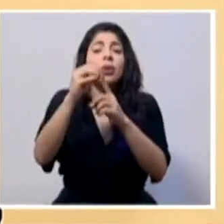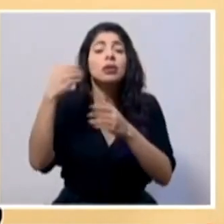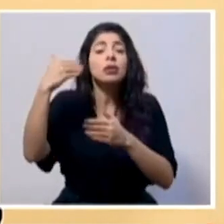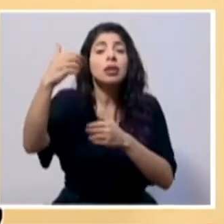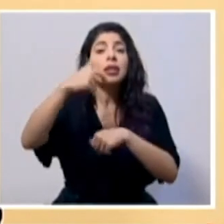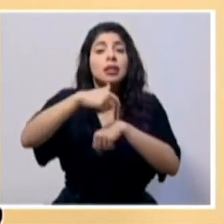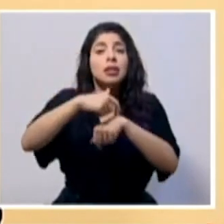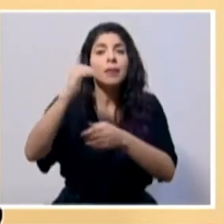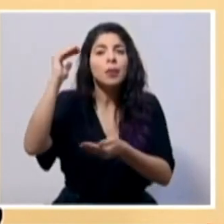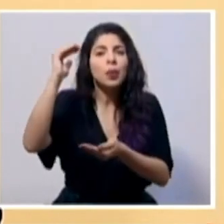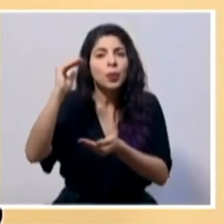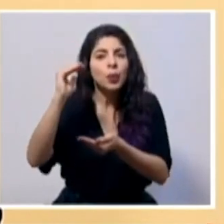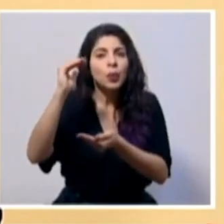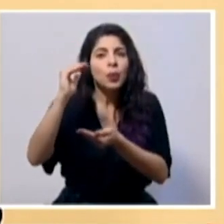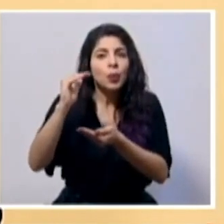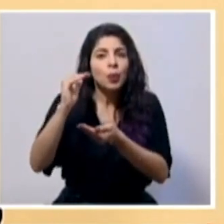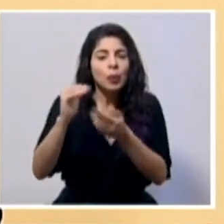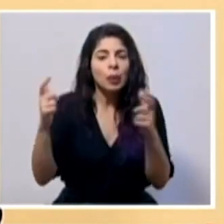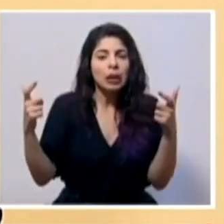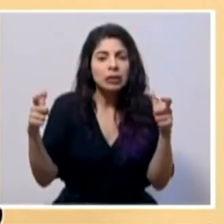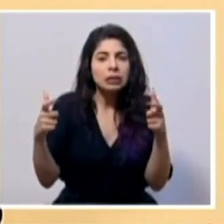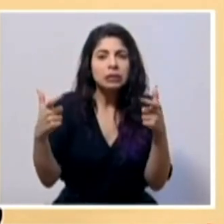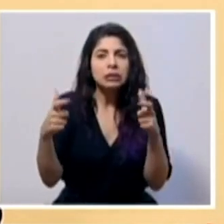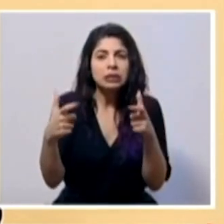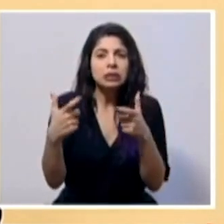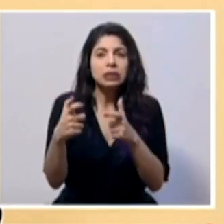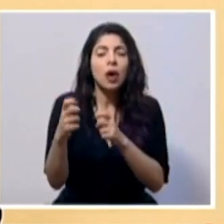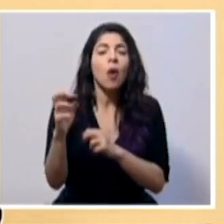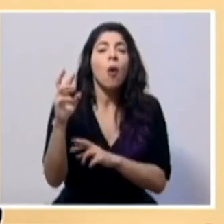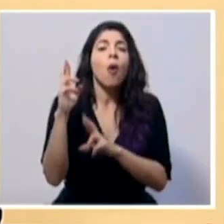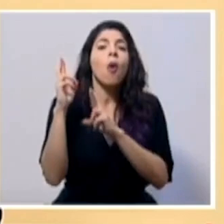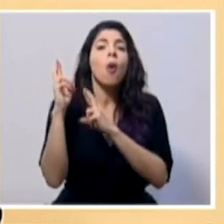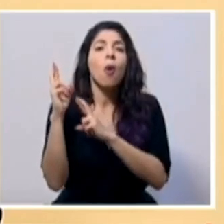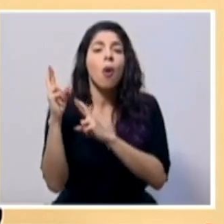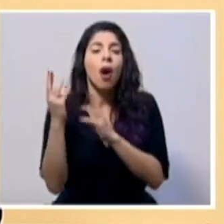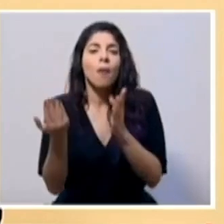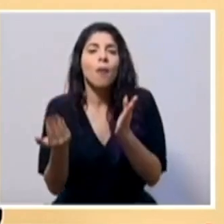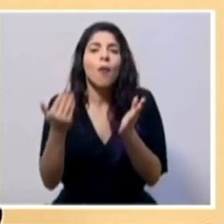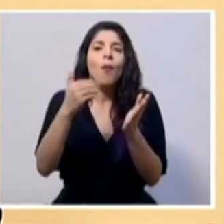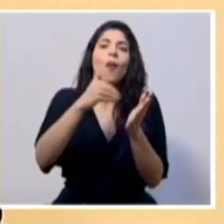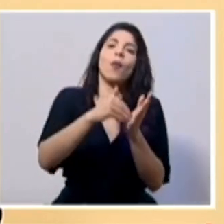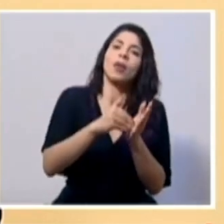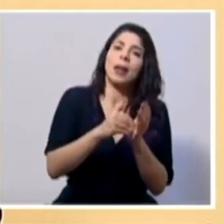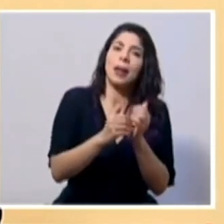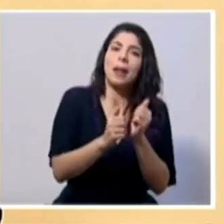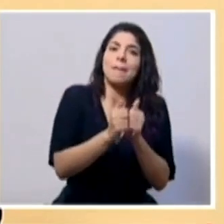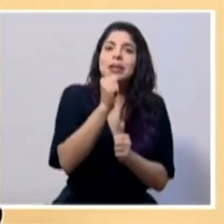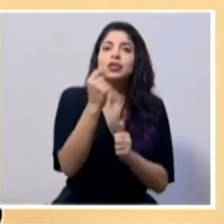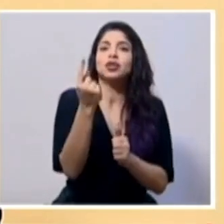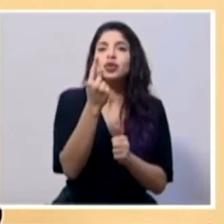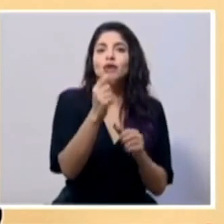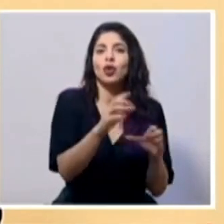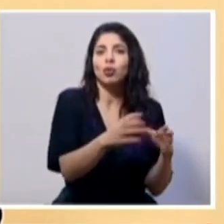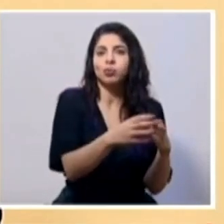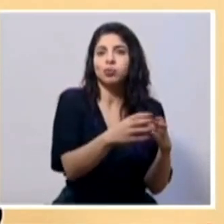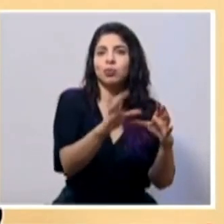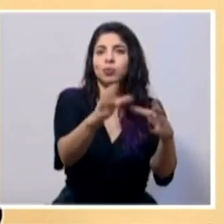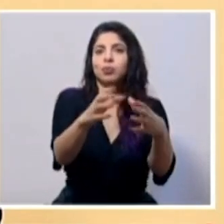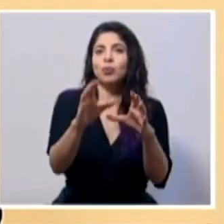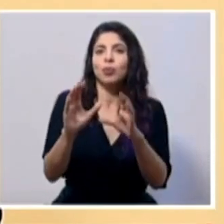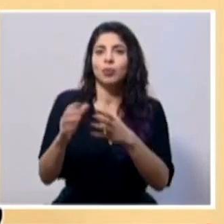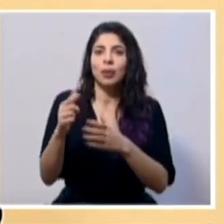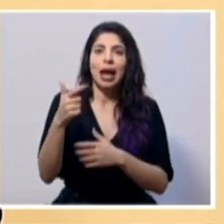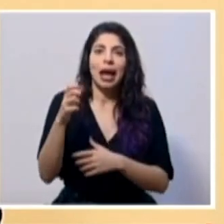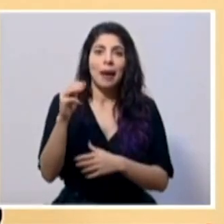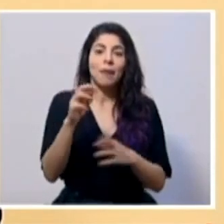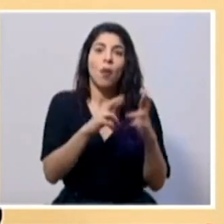paso del tiempo, poder tener, ojalá llegar otra vez a tener en su mayoría clusters en la gran área